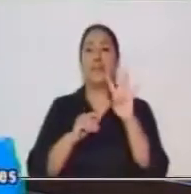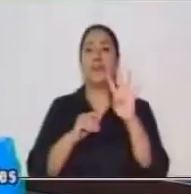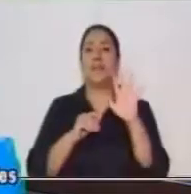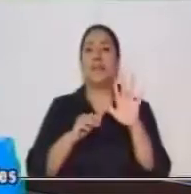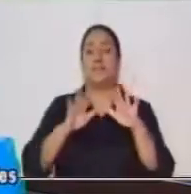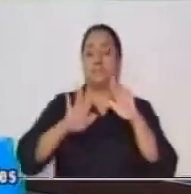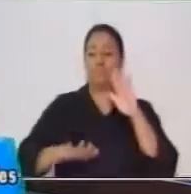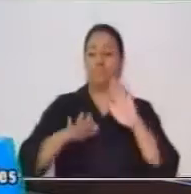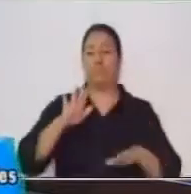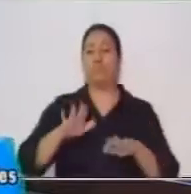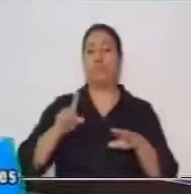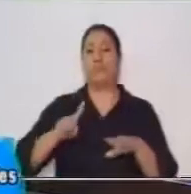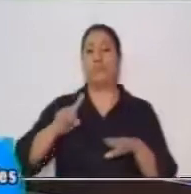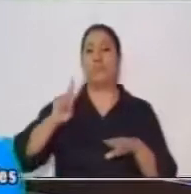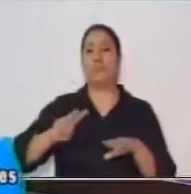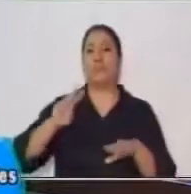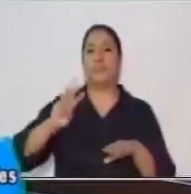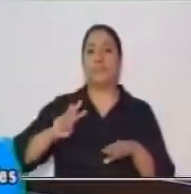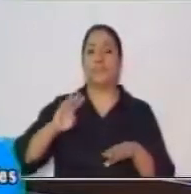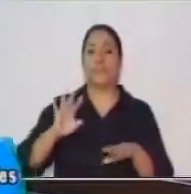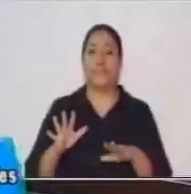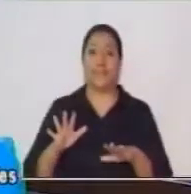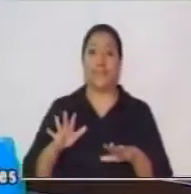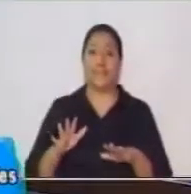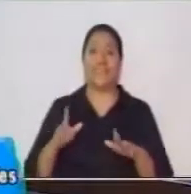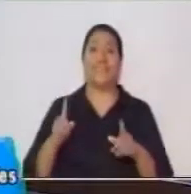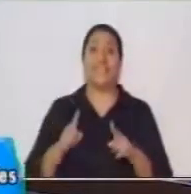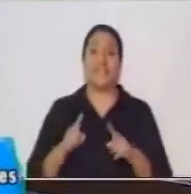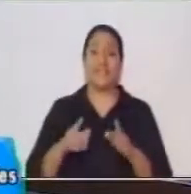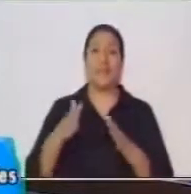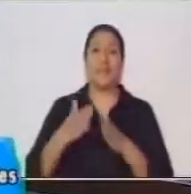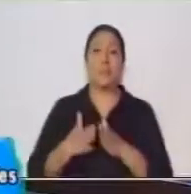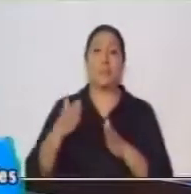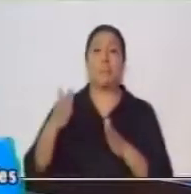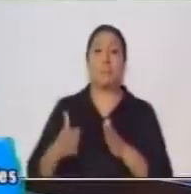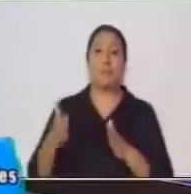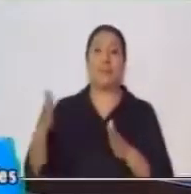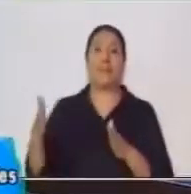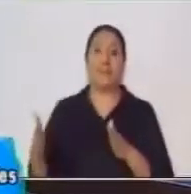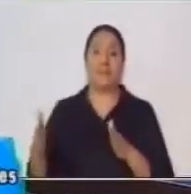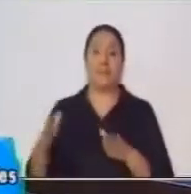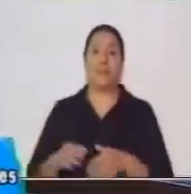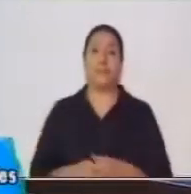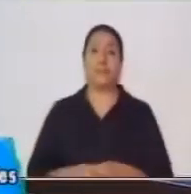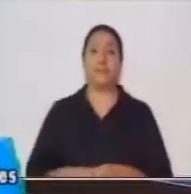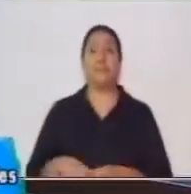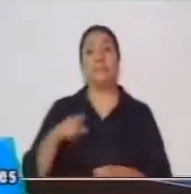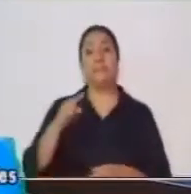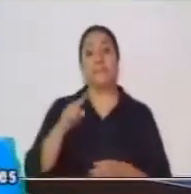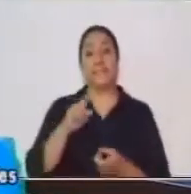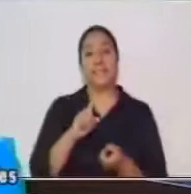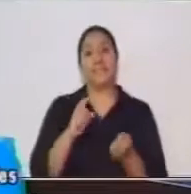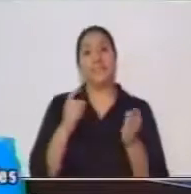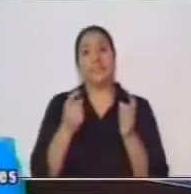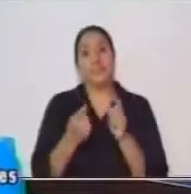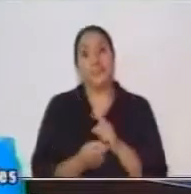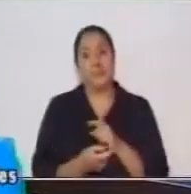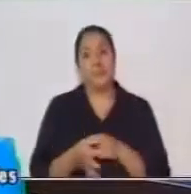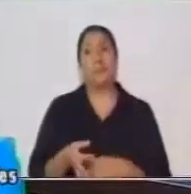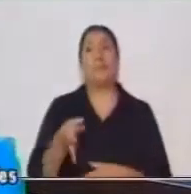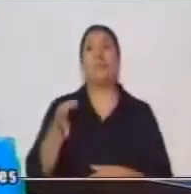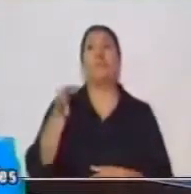1, 2, 3, 4, 5. 1, 2, 3. Y entonces estamos llevando un patrón. Y eso se convierte en un